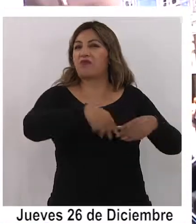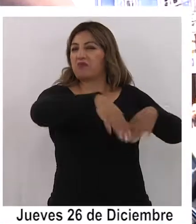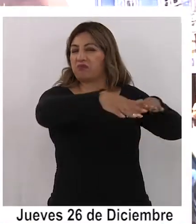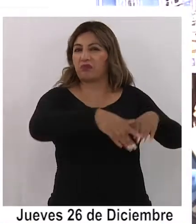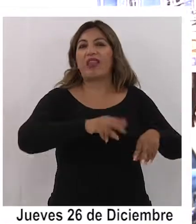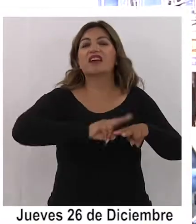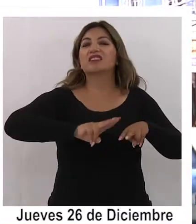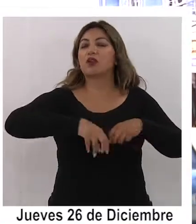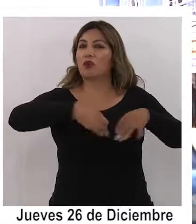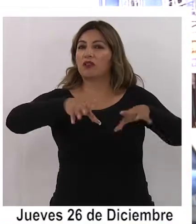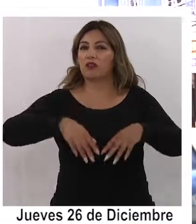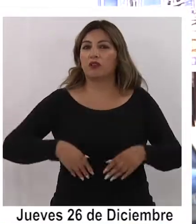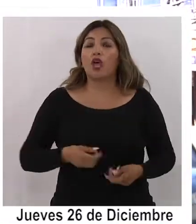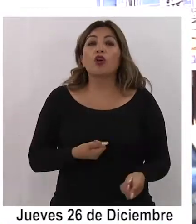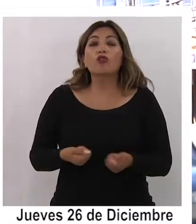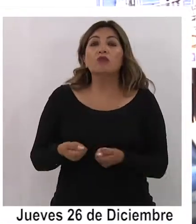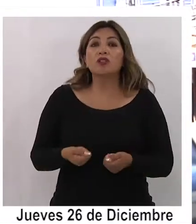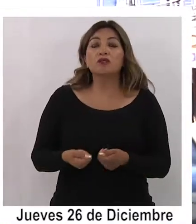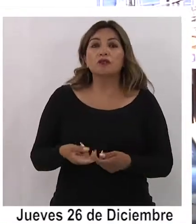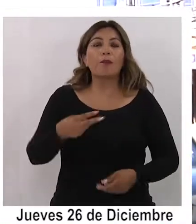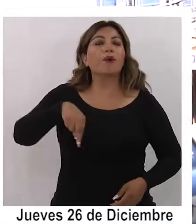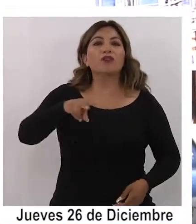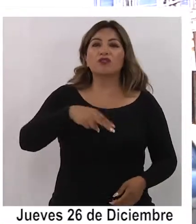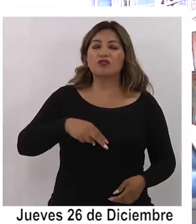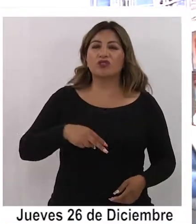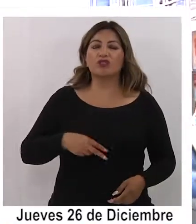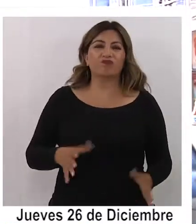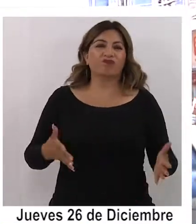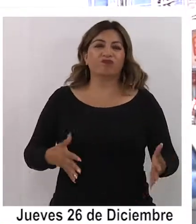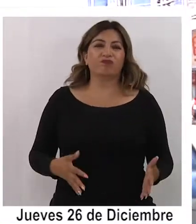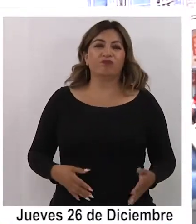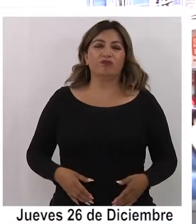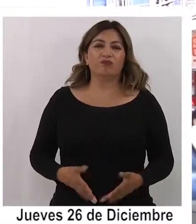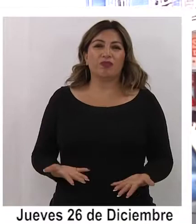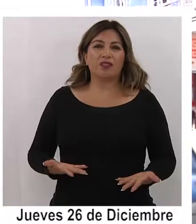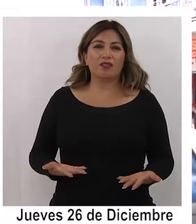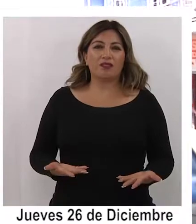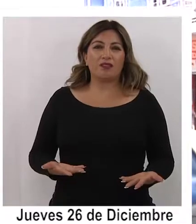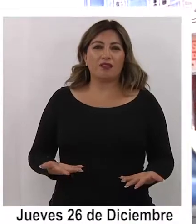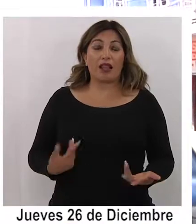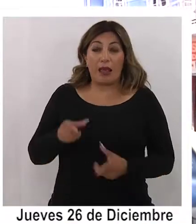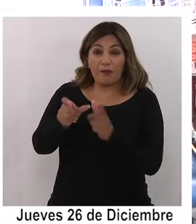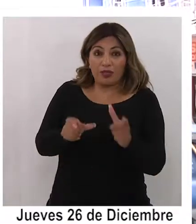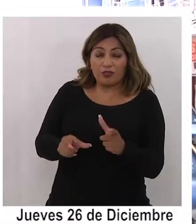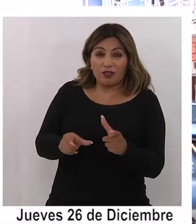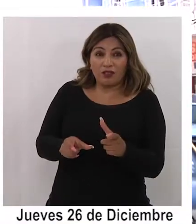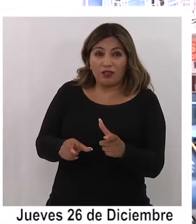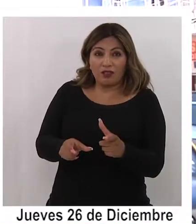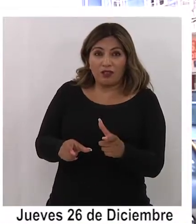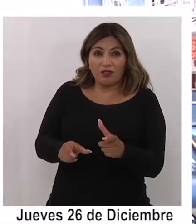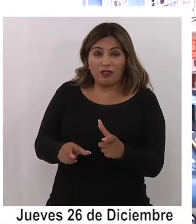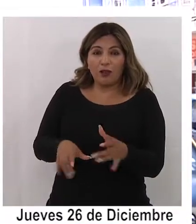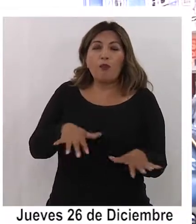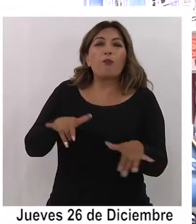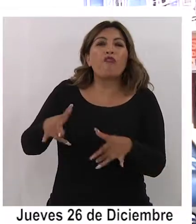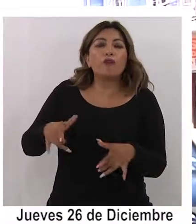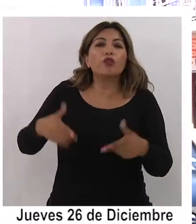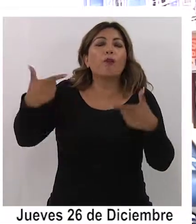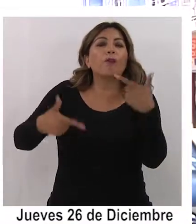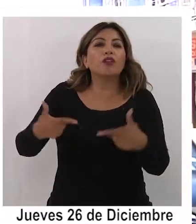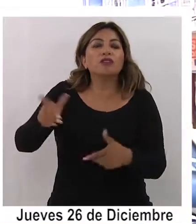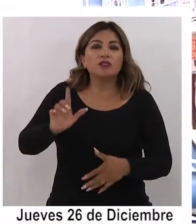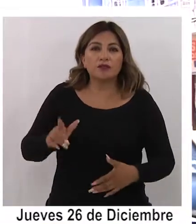al patio de la casa, nos tiraron a todo el comercio ambulante, que para nosotros es denigrante que ocupen a esa gente para sus movimientos